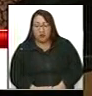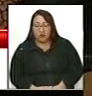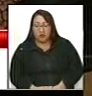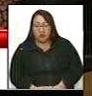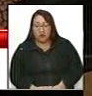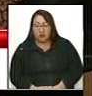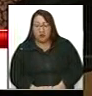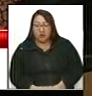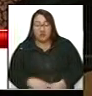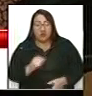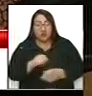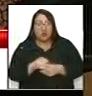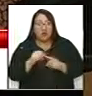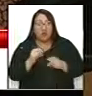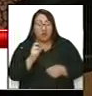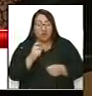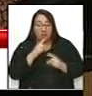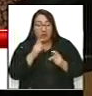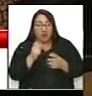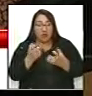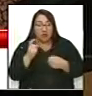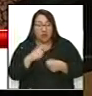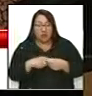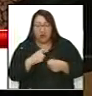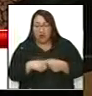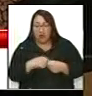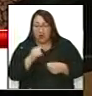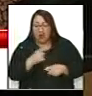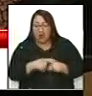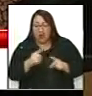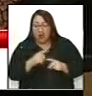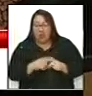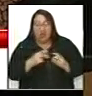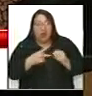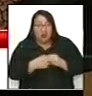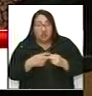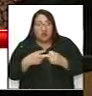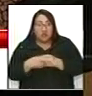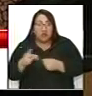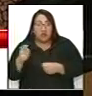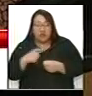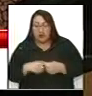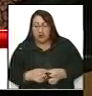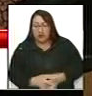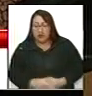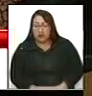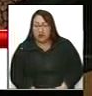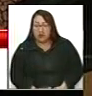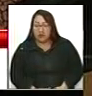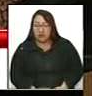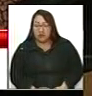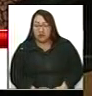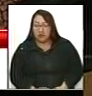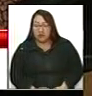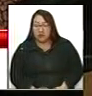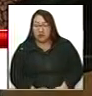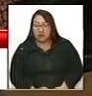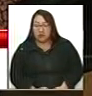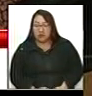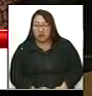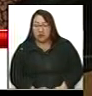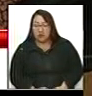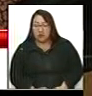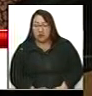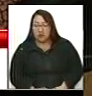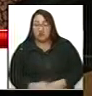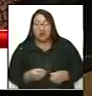estas preguntas queremos su participación. Hay unas ciertas pautas para esta participación que son muy importantes que las respetemos por